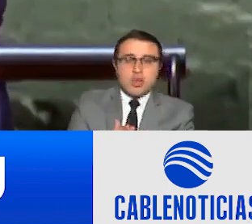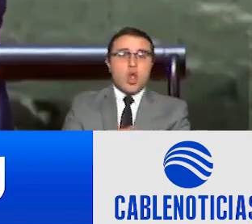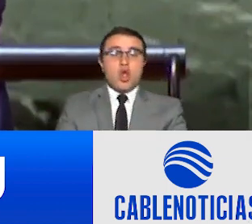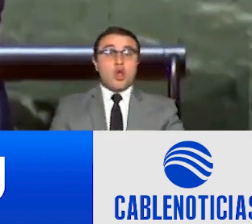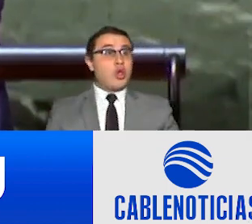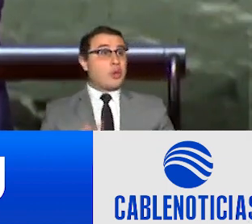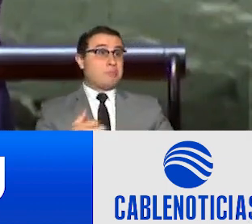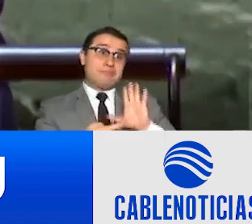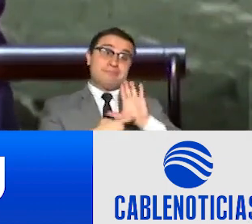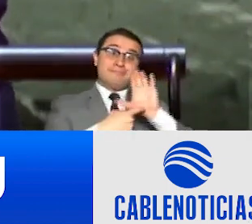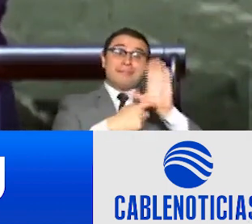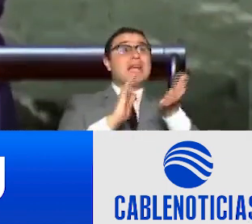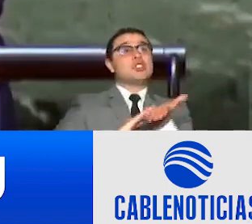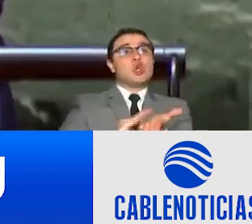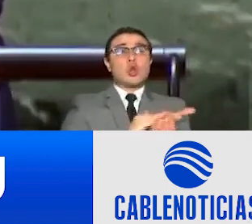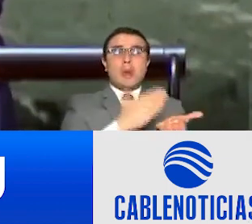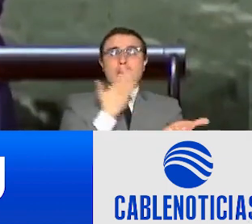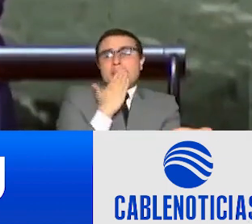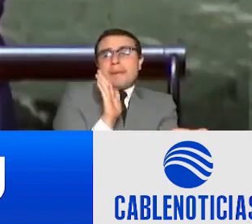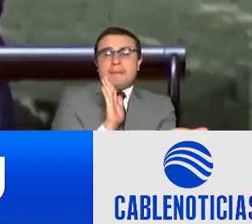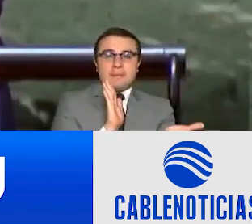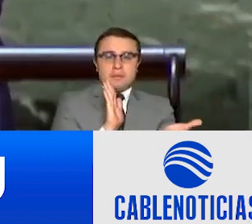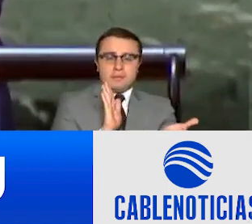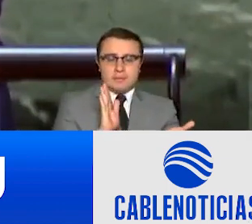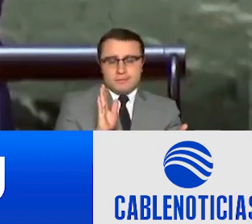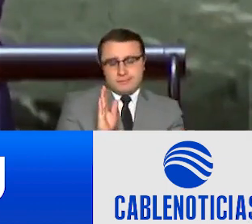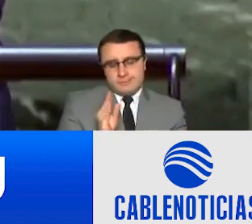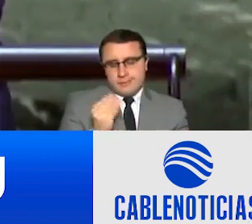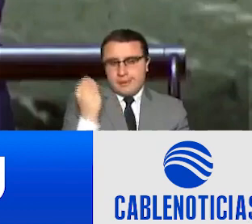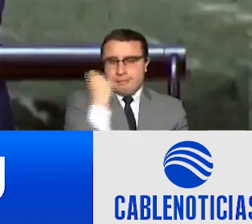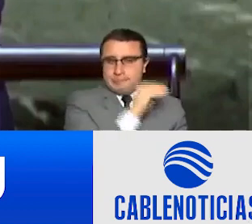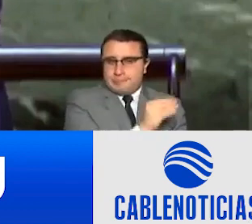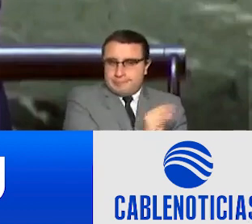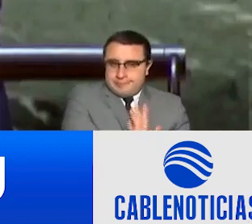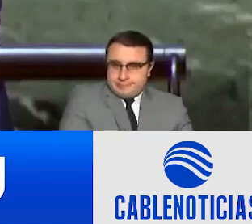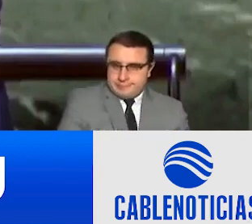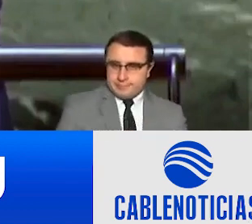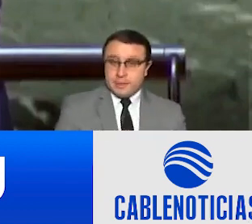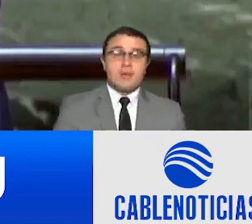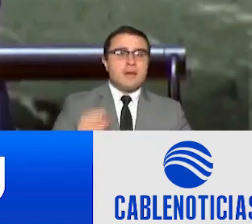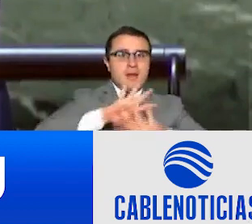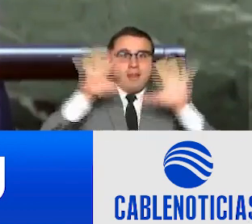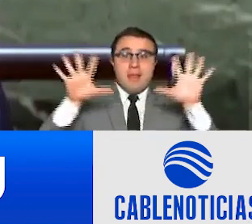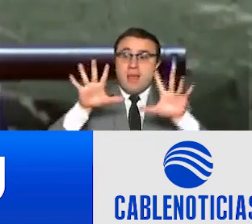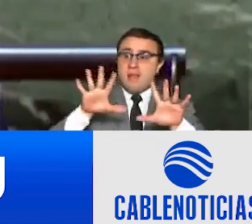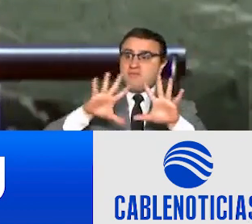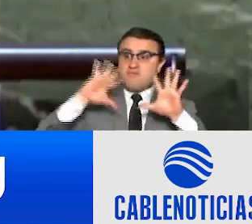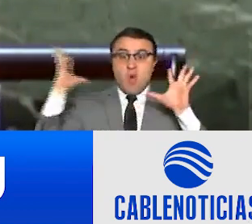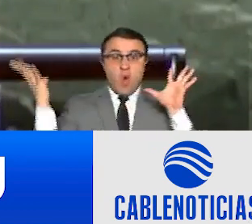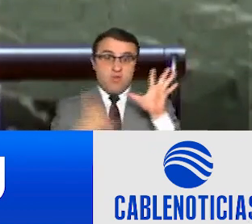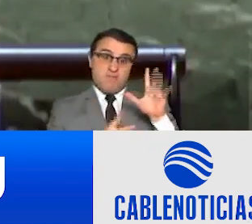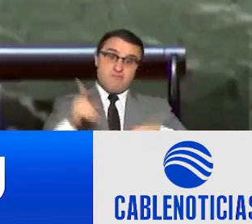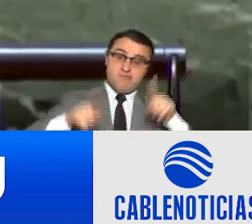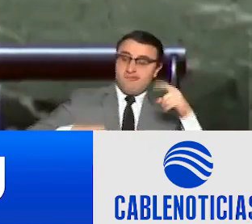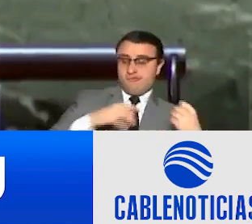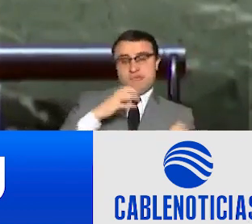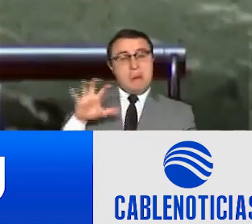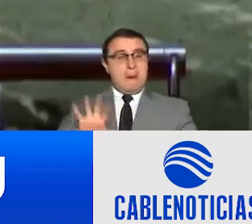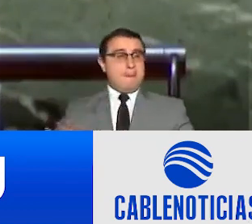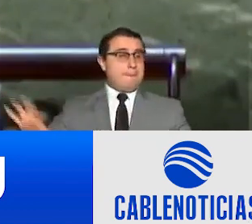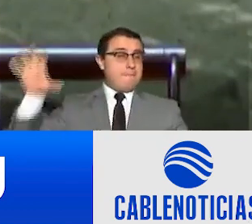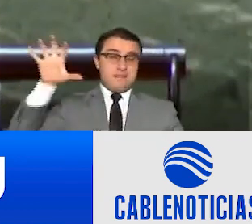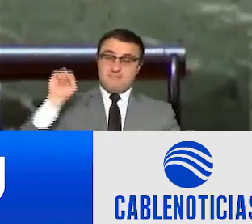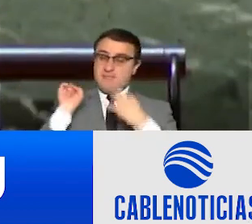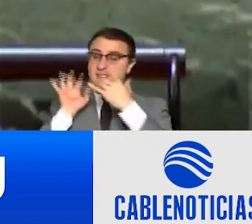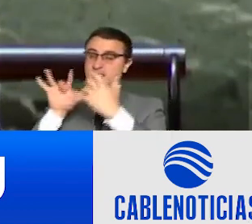maquillajes. Claro, un mundo de países poderosos que se dedican a la guerra, ¿cómo se van